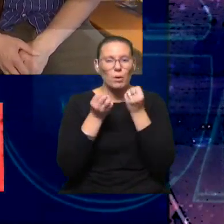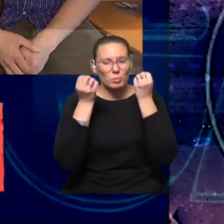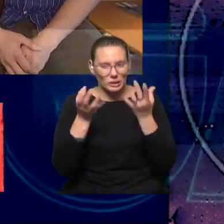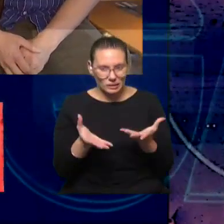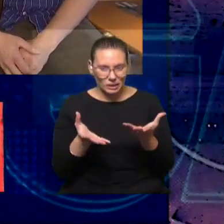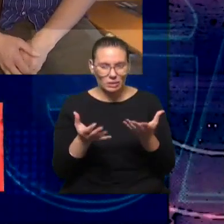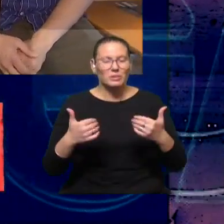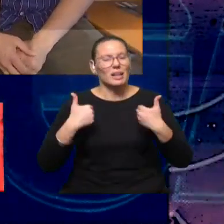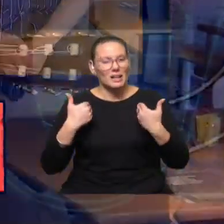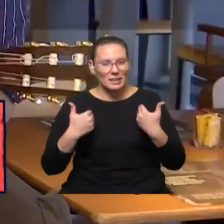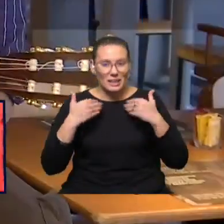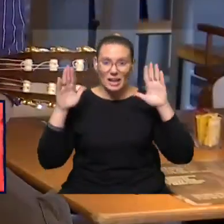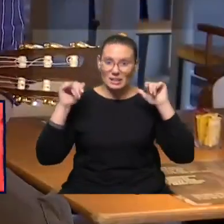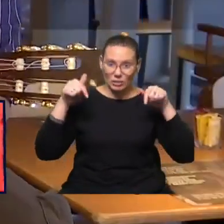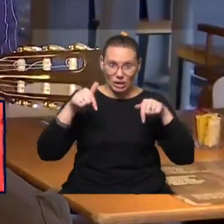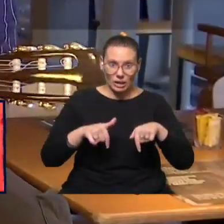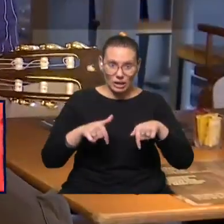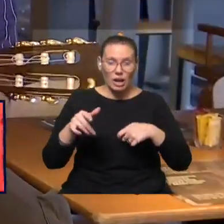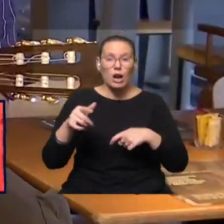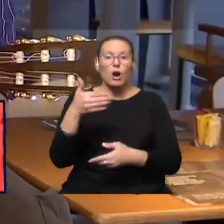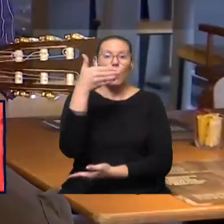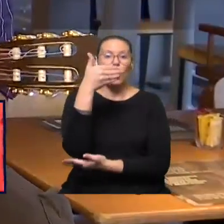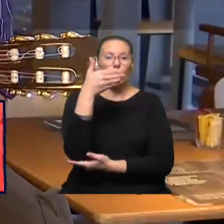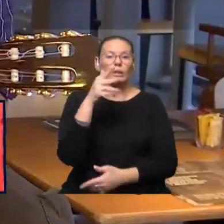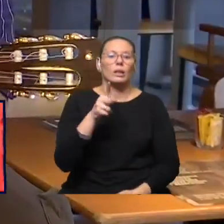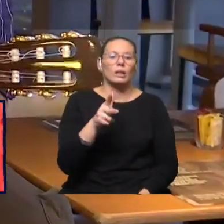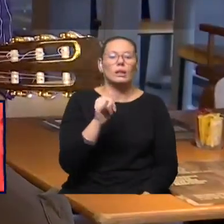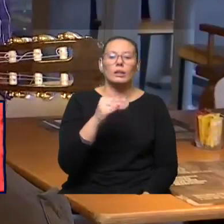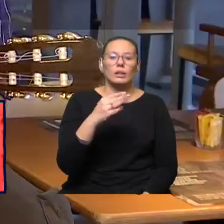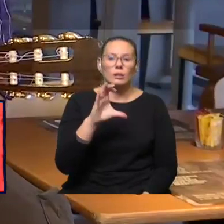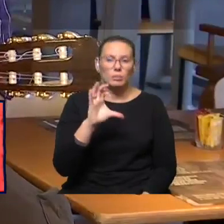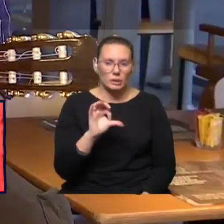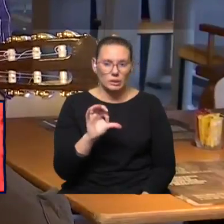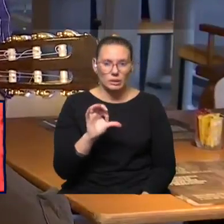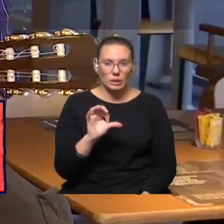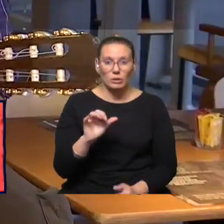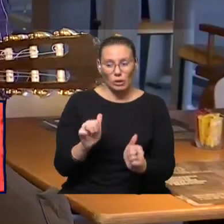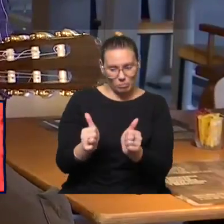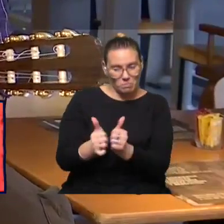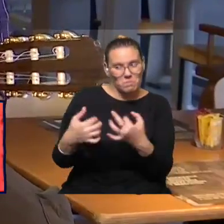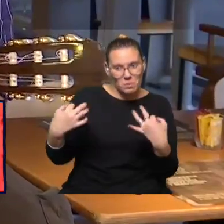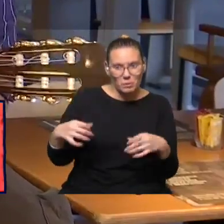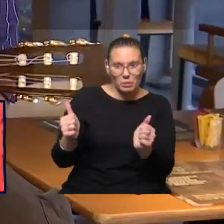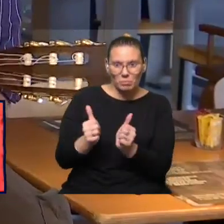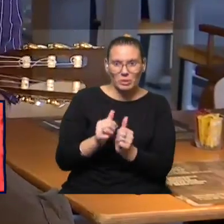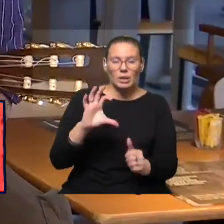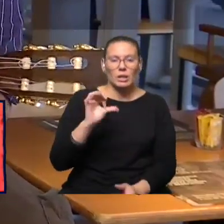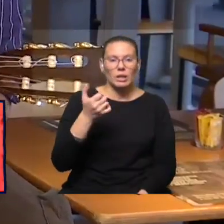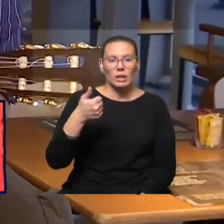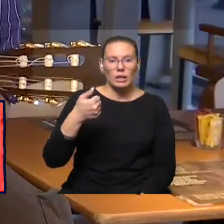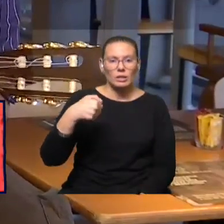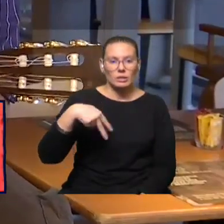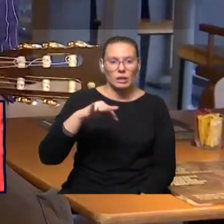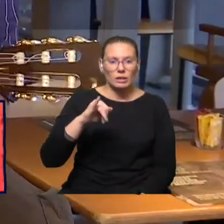están bueno es una alegría saludarles desde aquí desde el Hotel Ibis estoy con muy bien acompañada por Santi